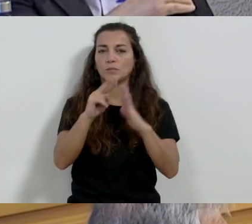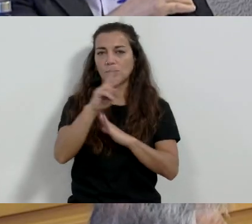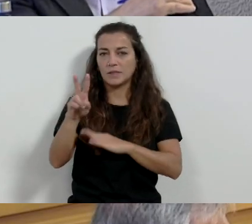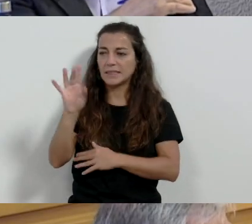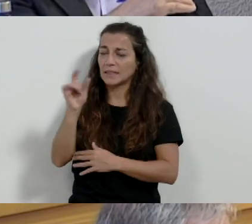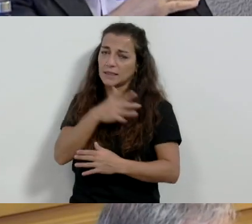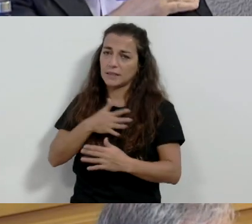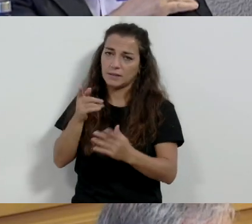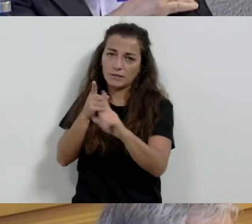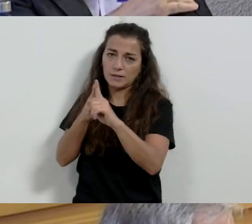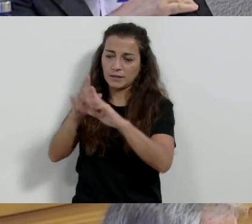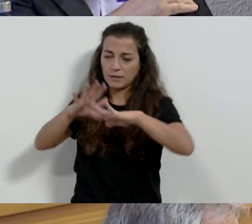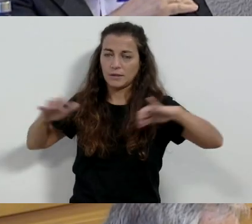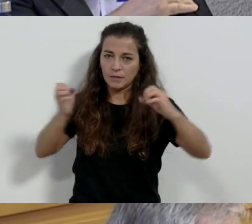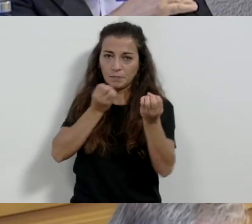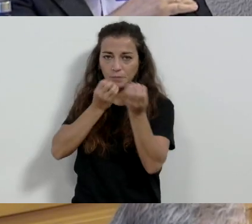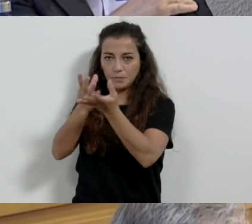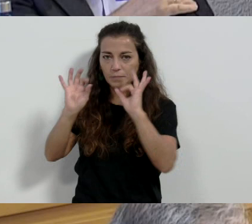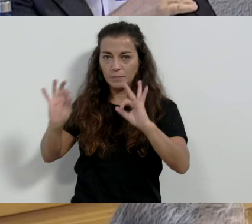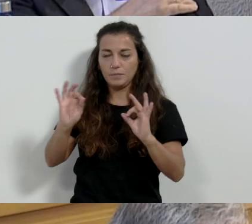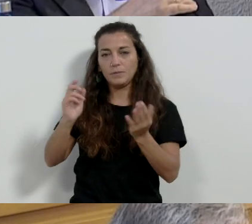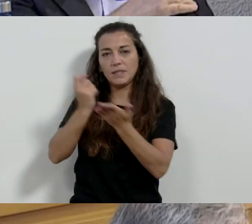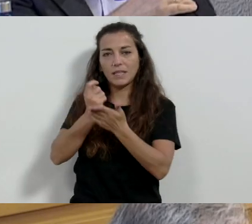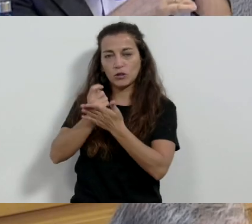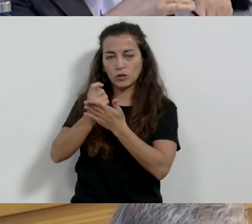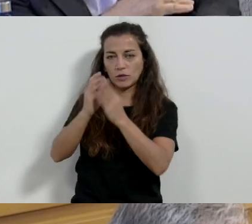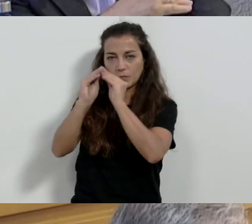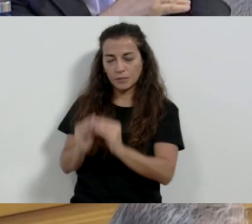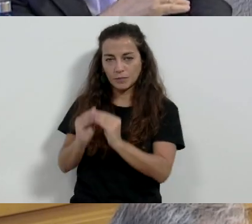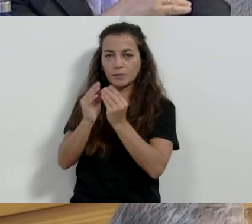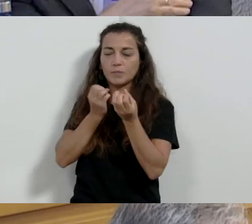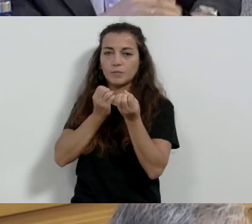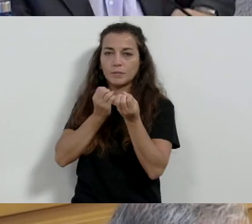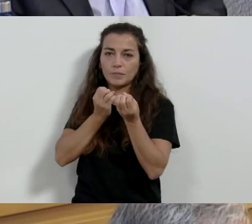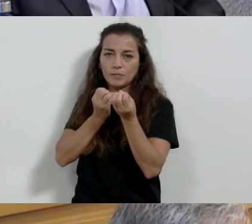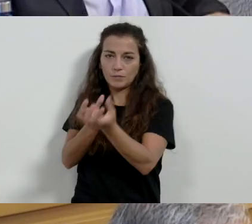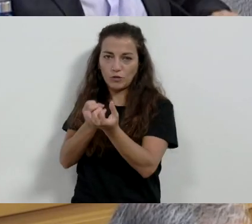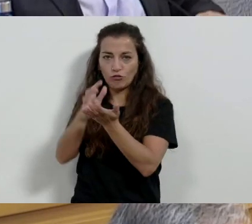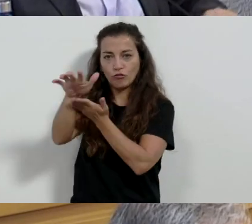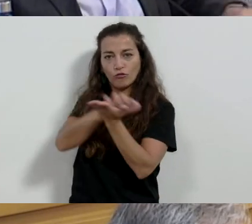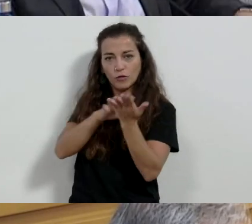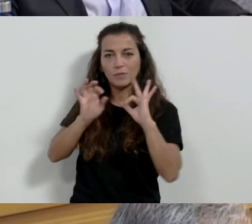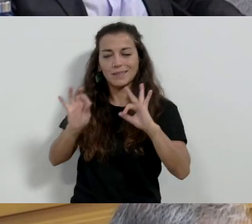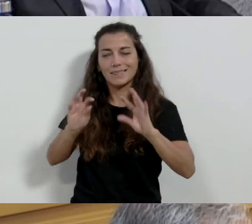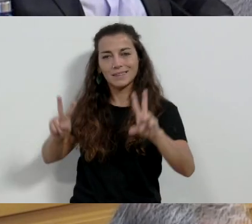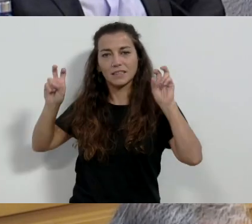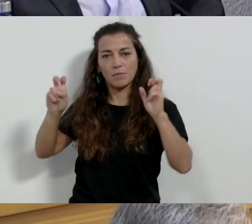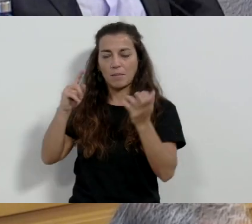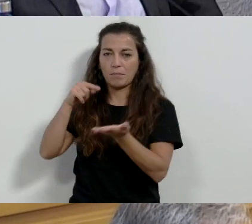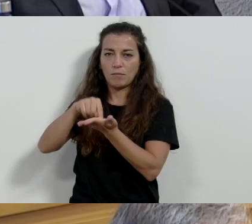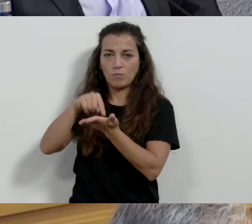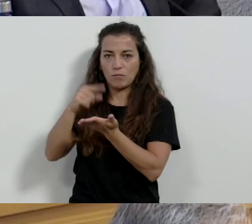informe trimestral elaborado por la Tesorería sobre la morosidad. Gracias. Pues quedan por